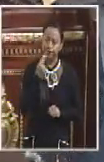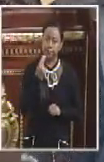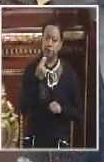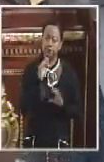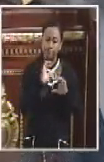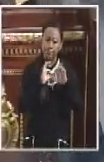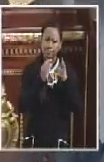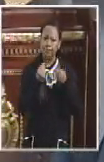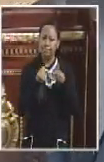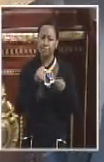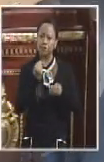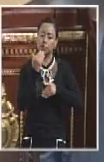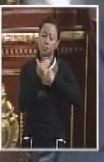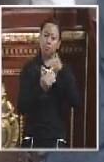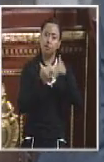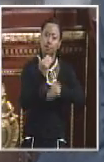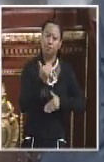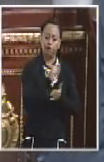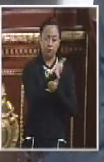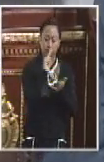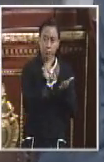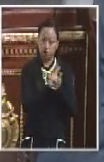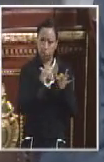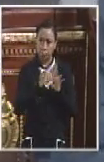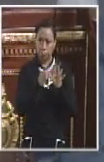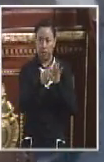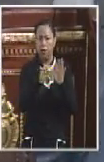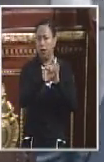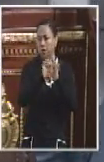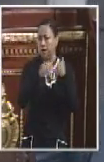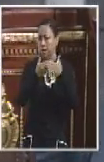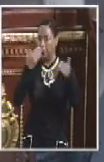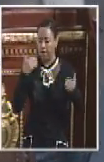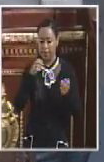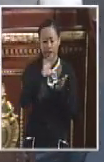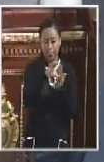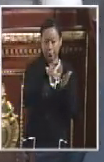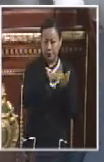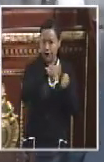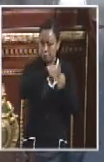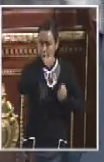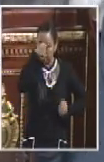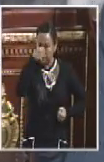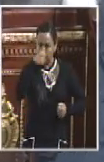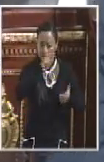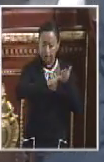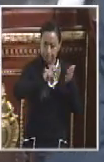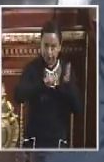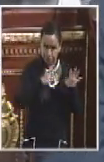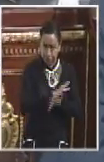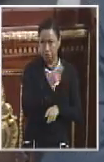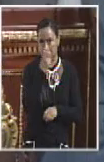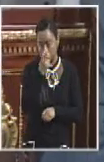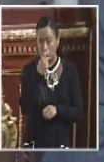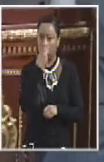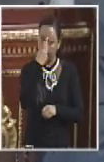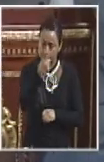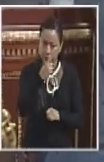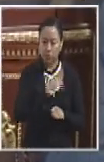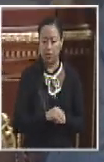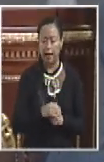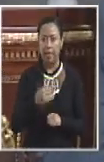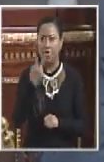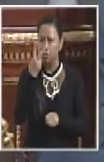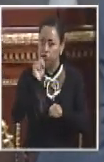legislativo. Lo dijimos cuando se reformó la Constitución a modo, lo dijimos hace un par de